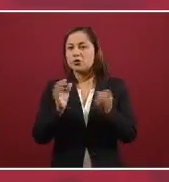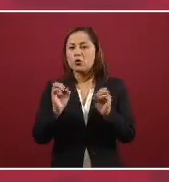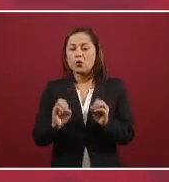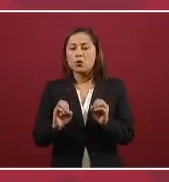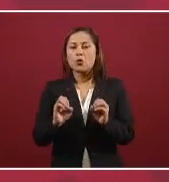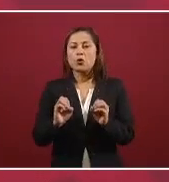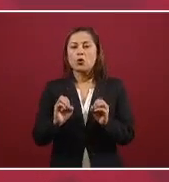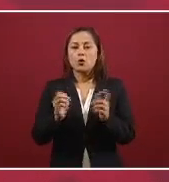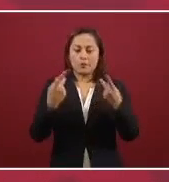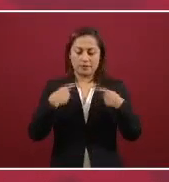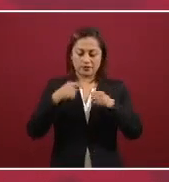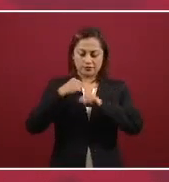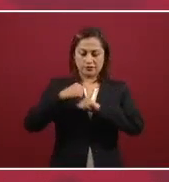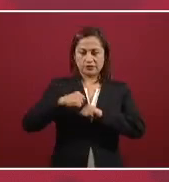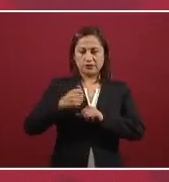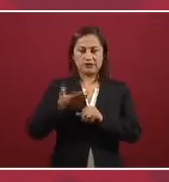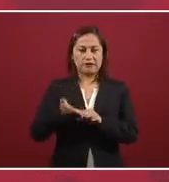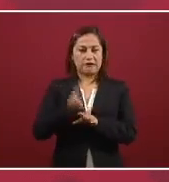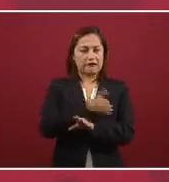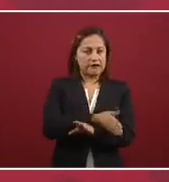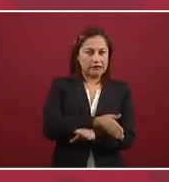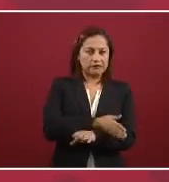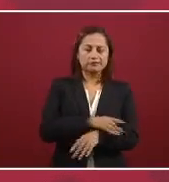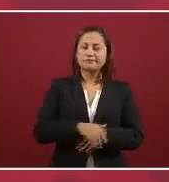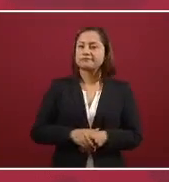esa administración. Solamente